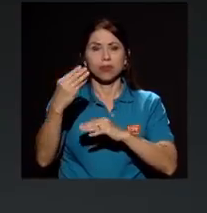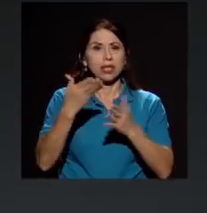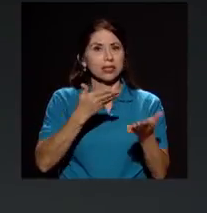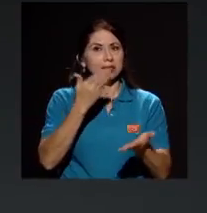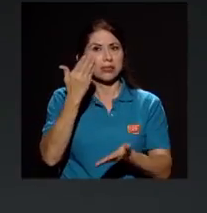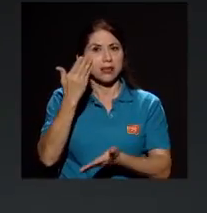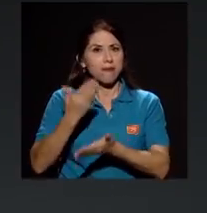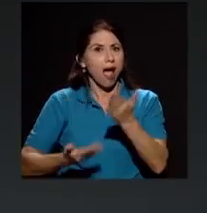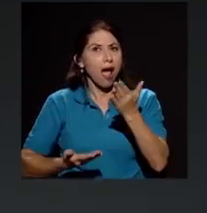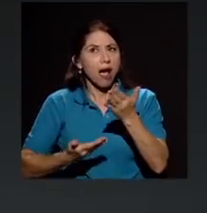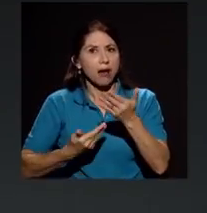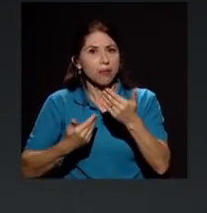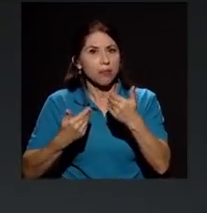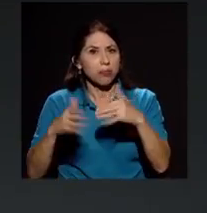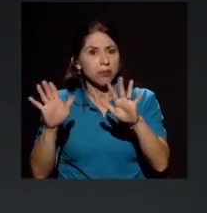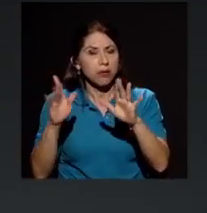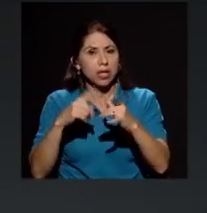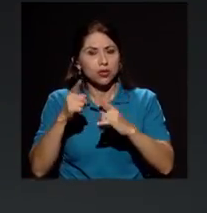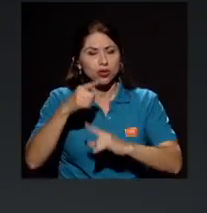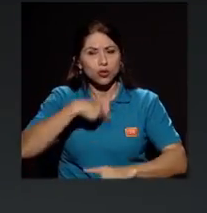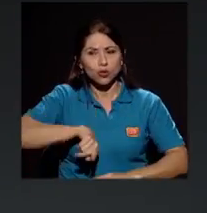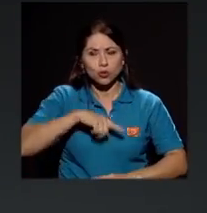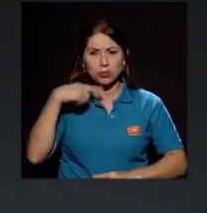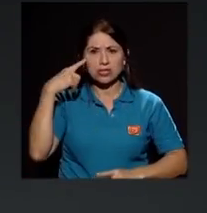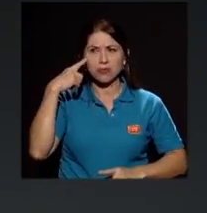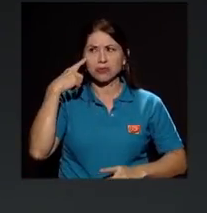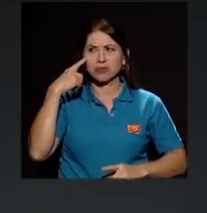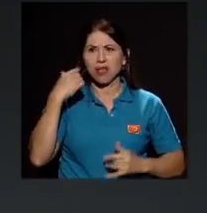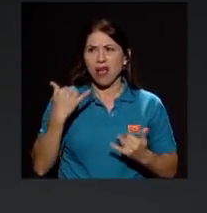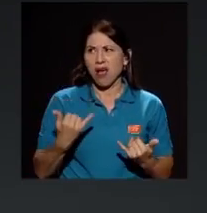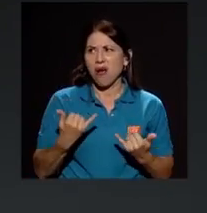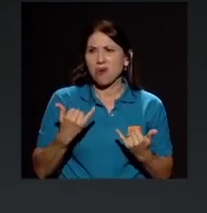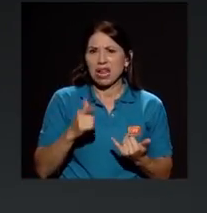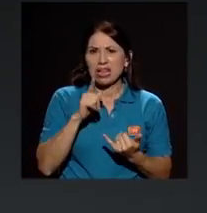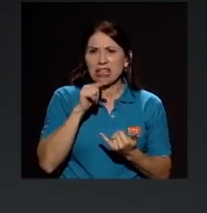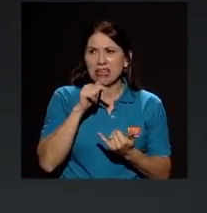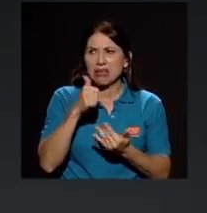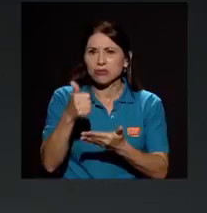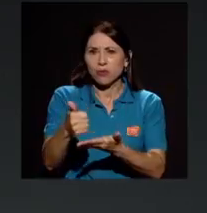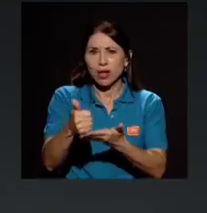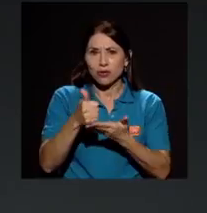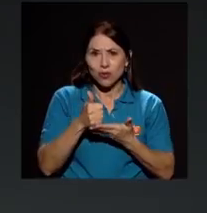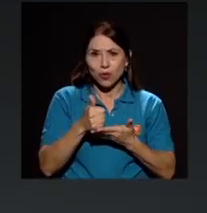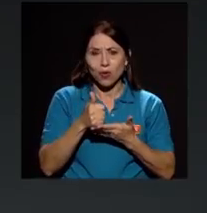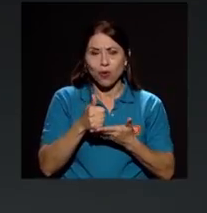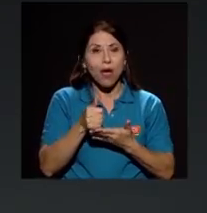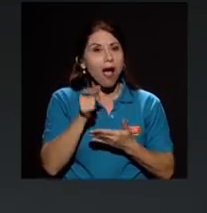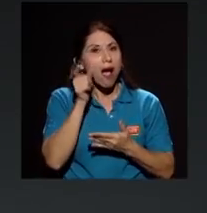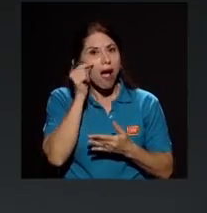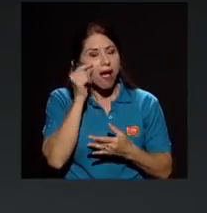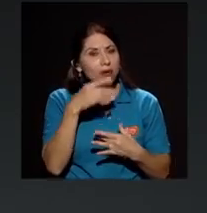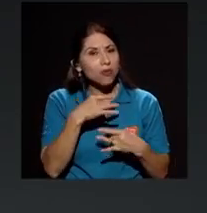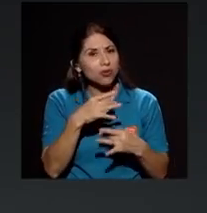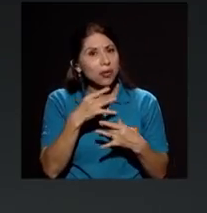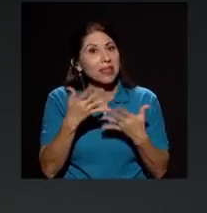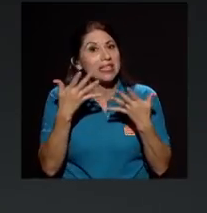socorrernos y curiosamente el socorro ya venía de camino